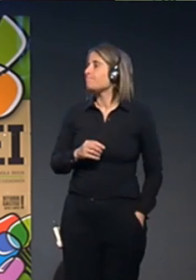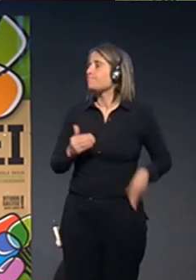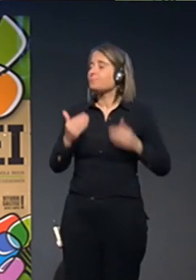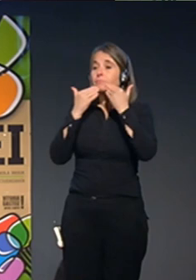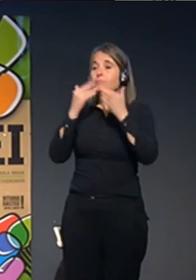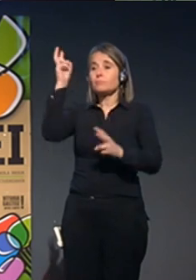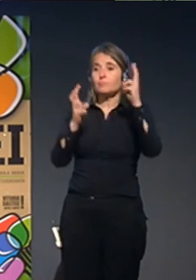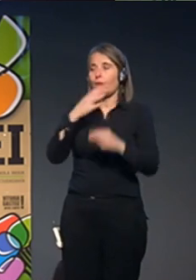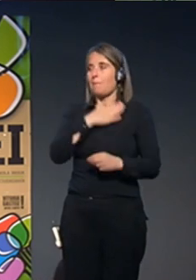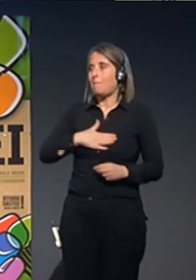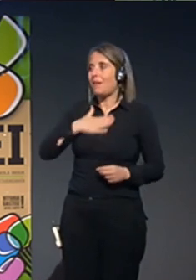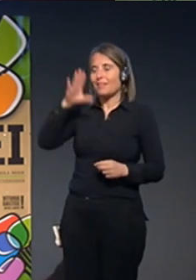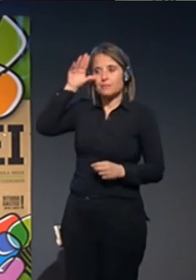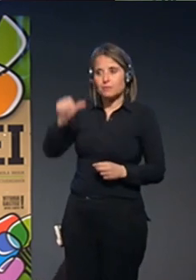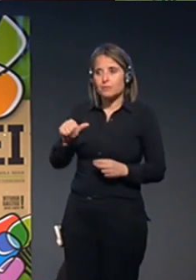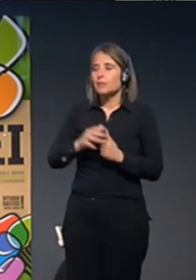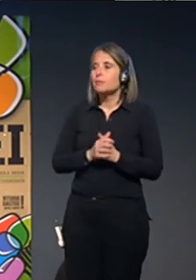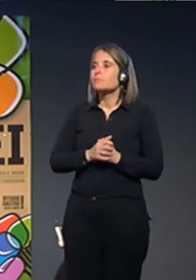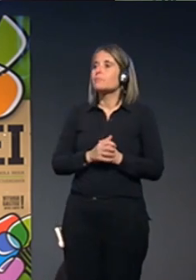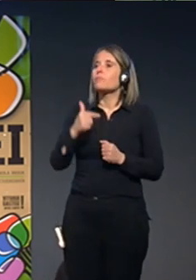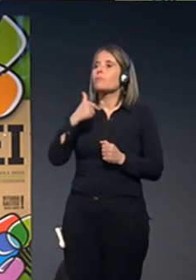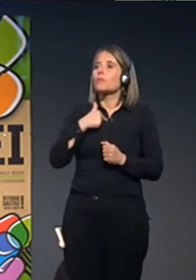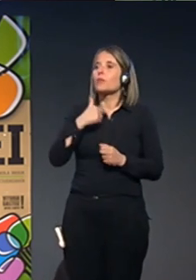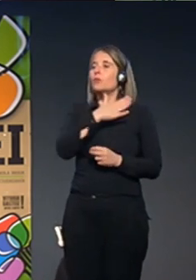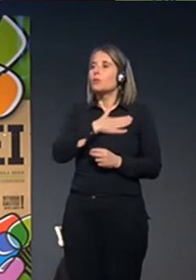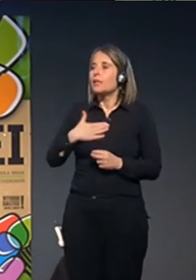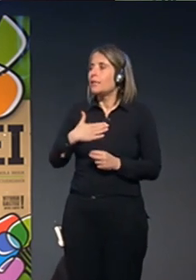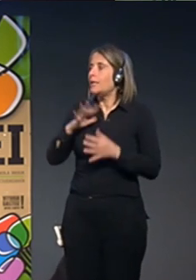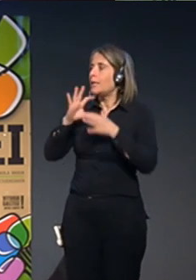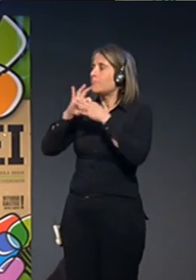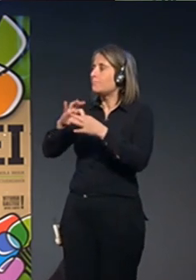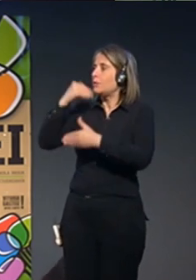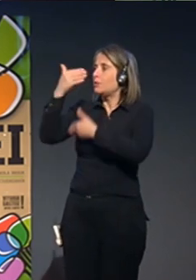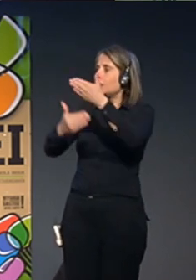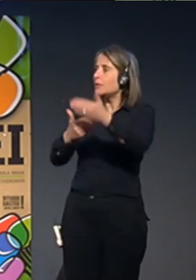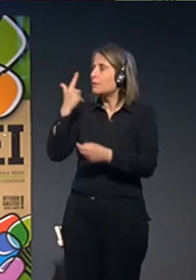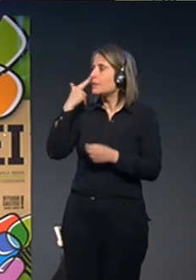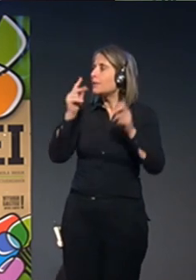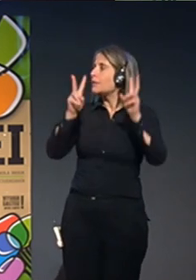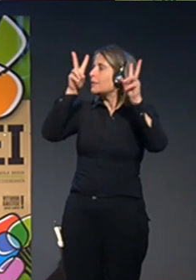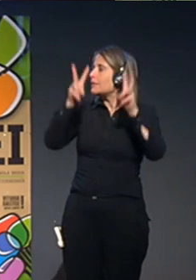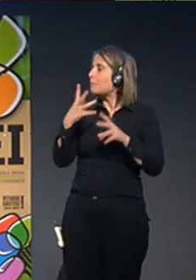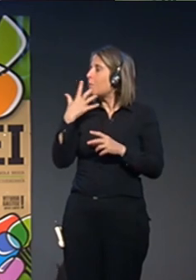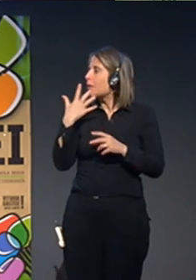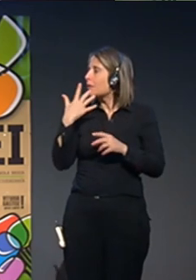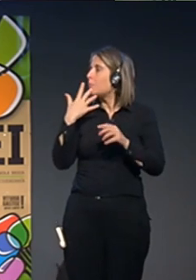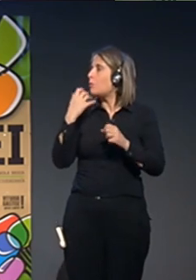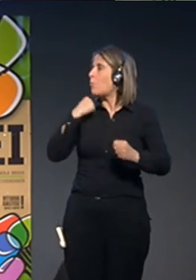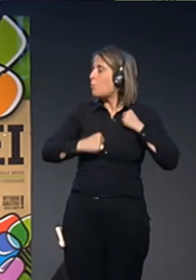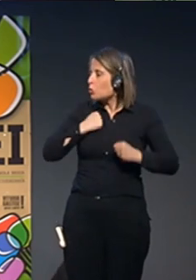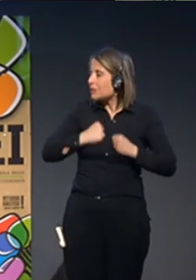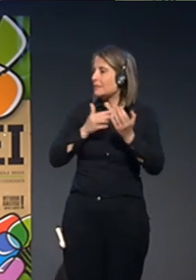verdad es que es un placer escucharte Yo sí quería un poquito un hilo que has comentado por ahí pero que igual hemos desarrollado demasiado y era todo el tema de las protestas